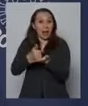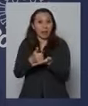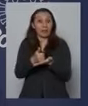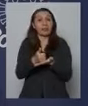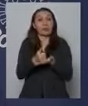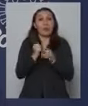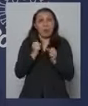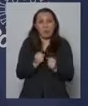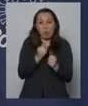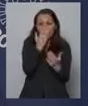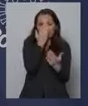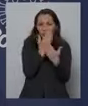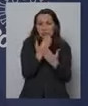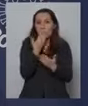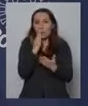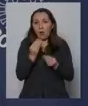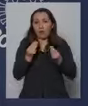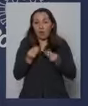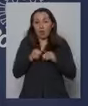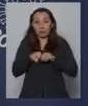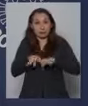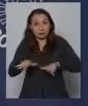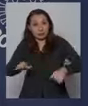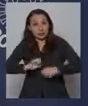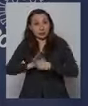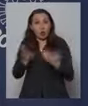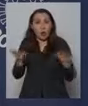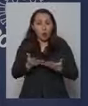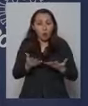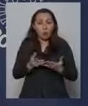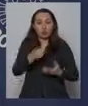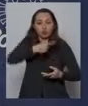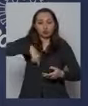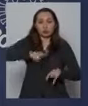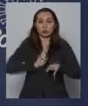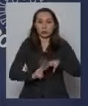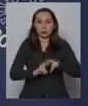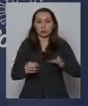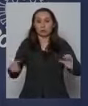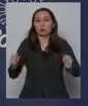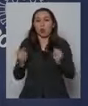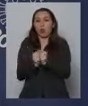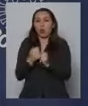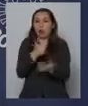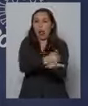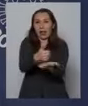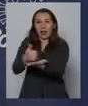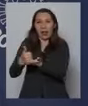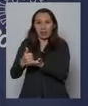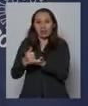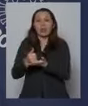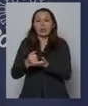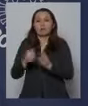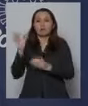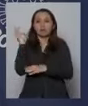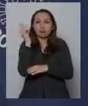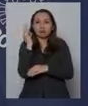para poder enfrentar de buena forma esta pandemia, nosotros hemos elaborado conjunto con ellos una serie